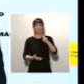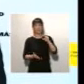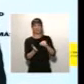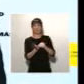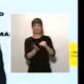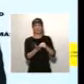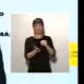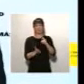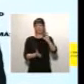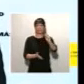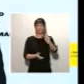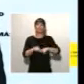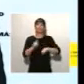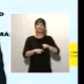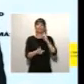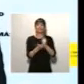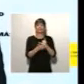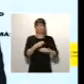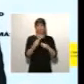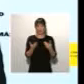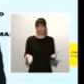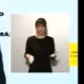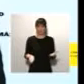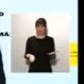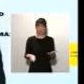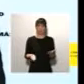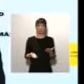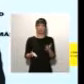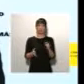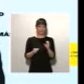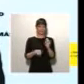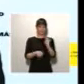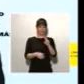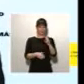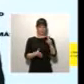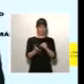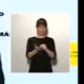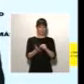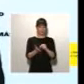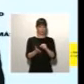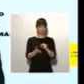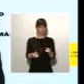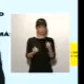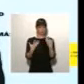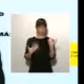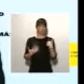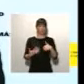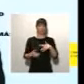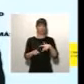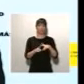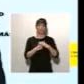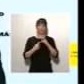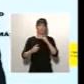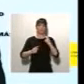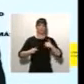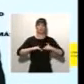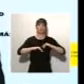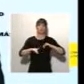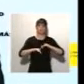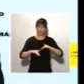lo cual hará que se puedan tomar decisiones clínicas rápidas en escenarios dentro de